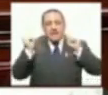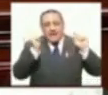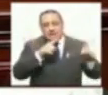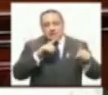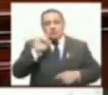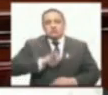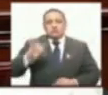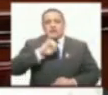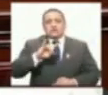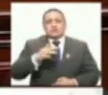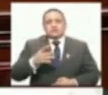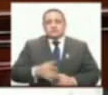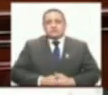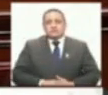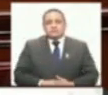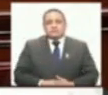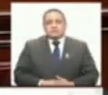usado